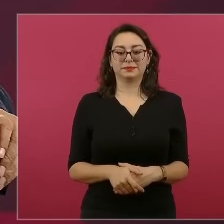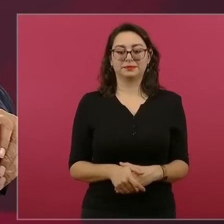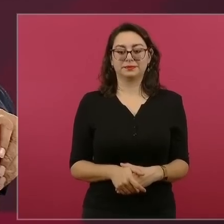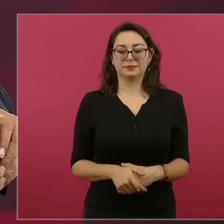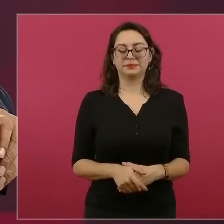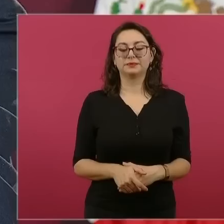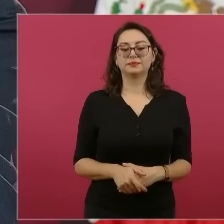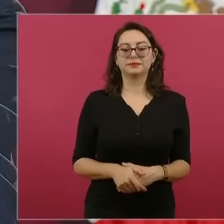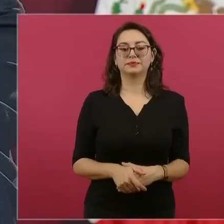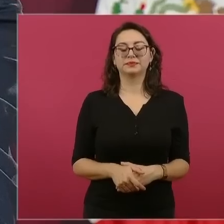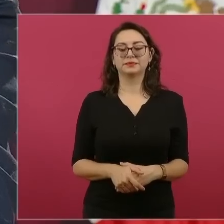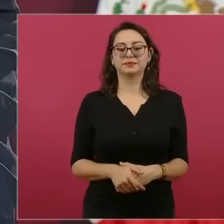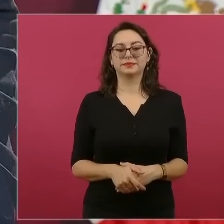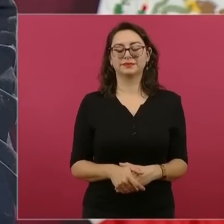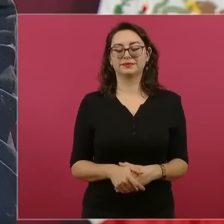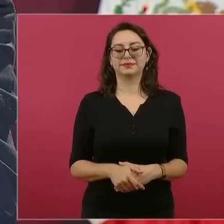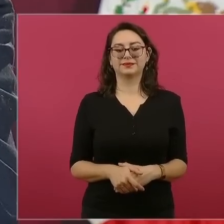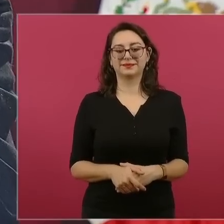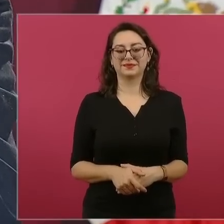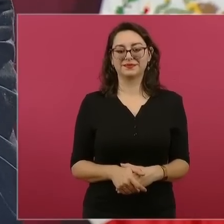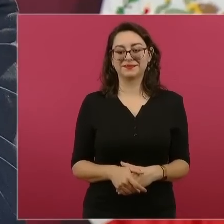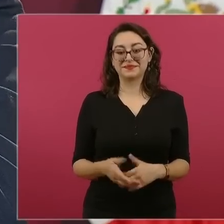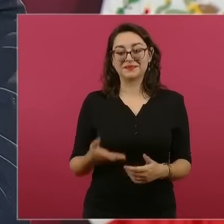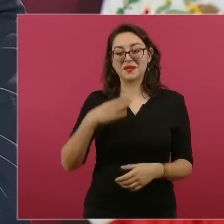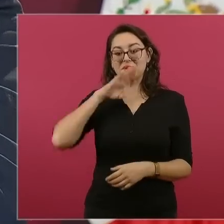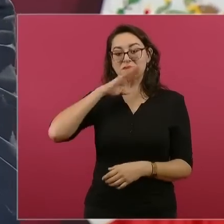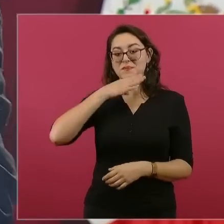con gorgojo.